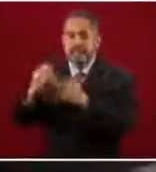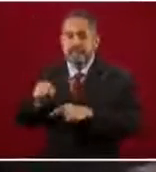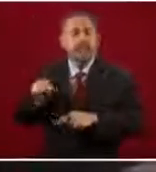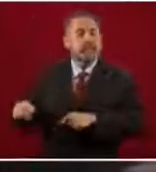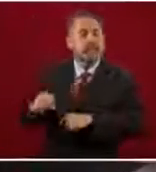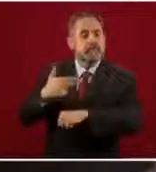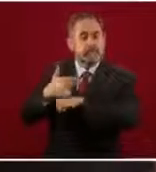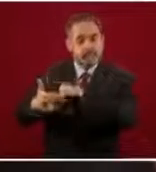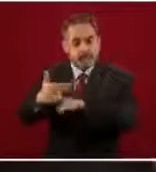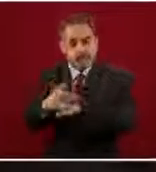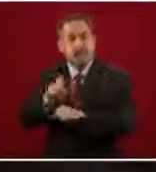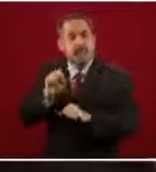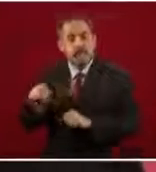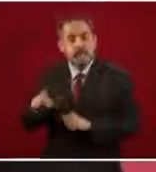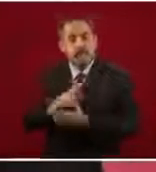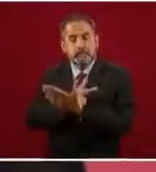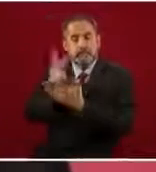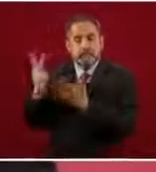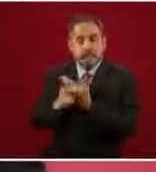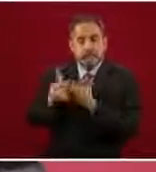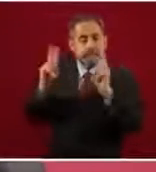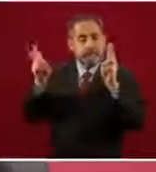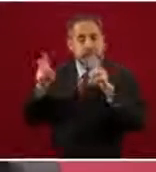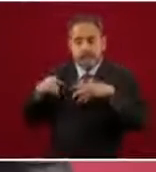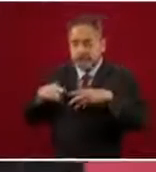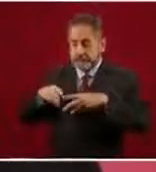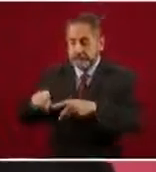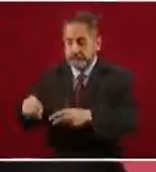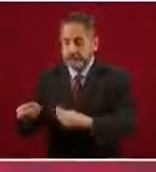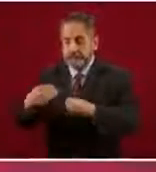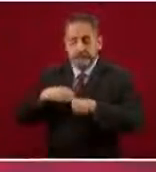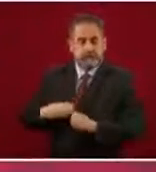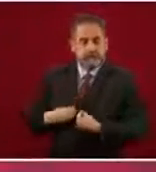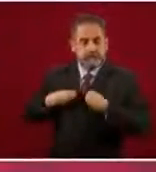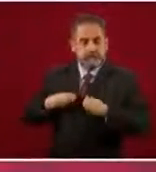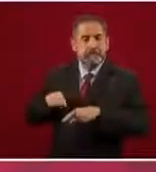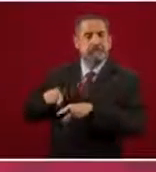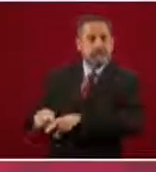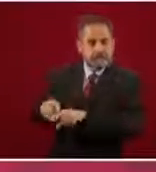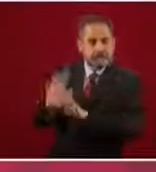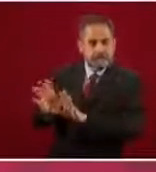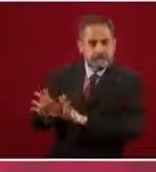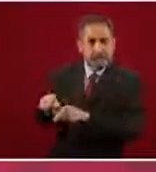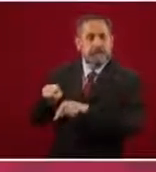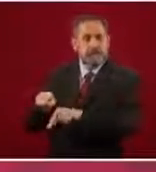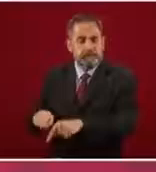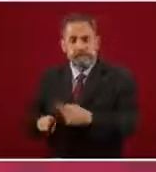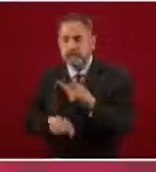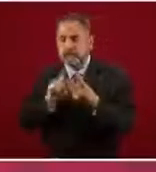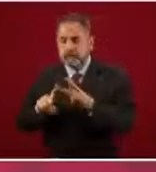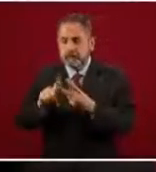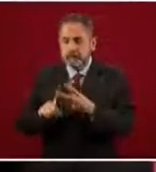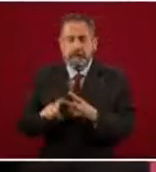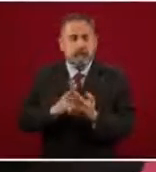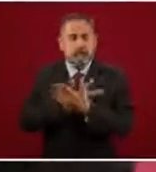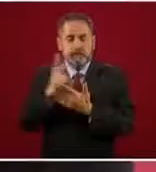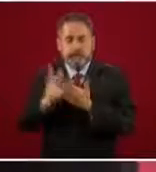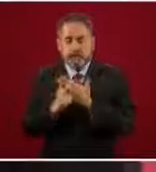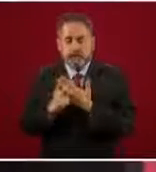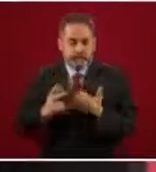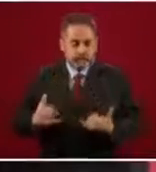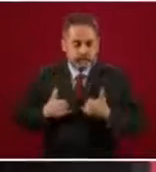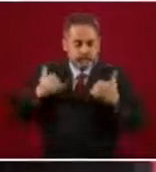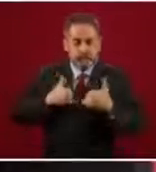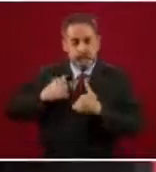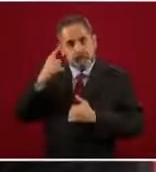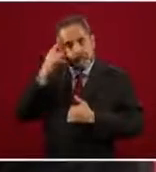aplicando el programa Sembrando Vida. Se está aplicando el programa Jóvenes Construyendo el